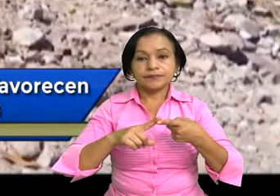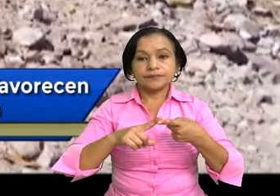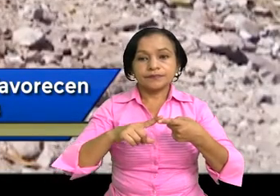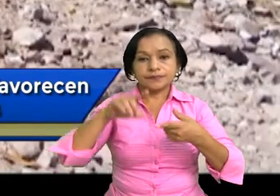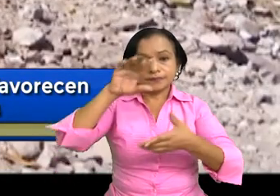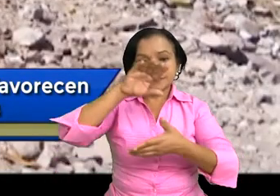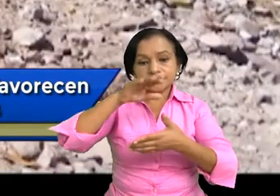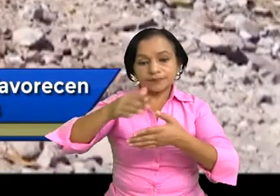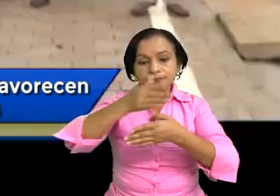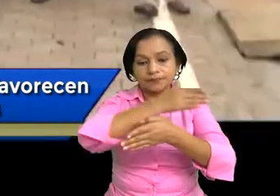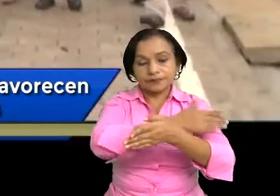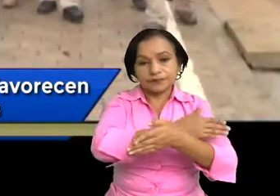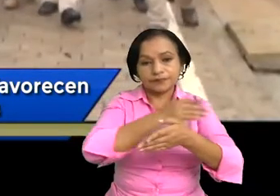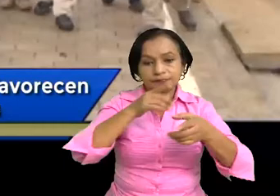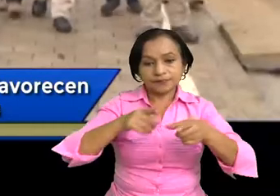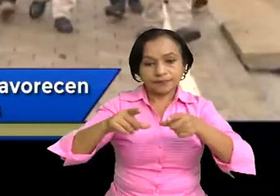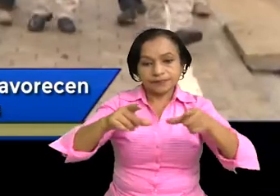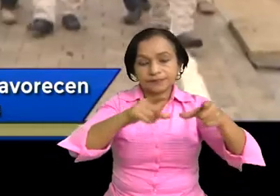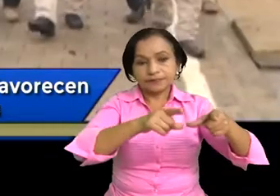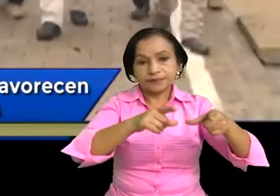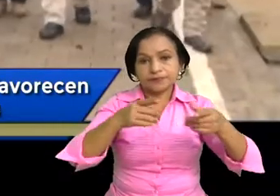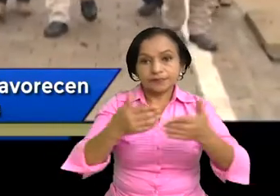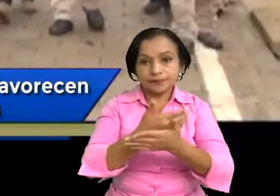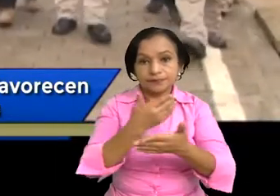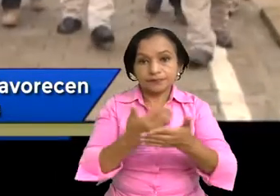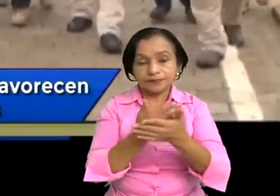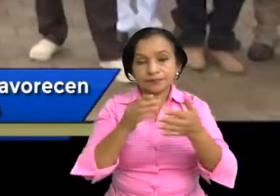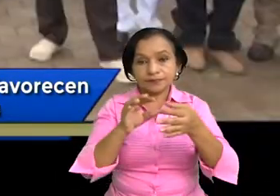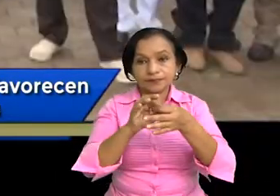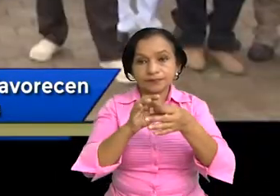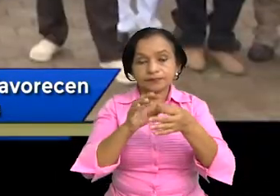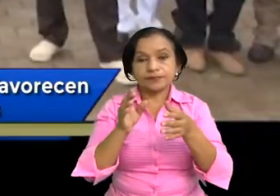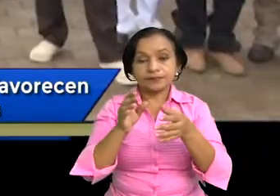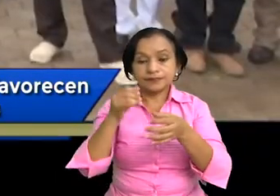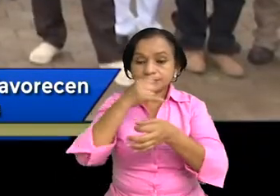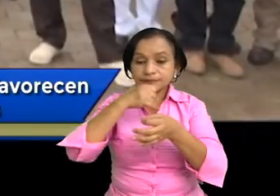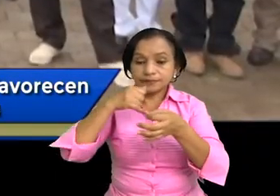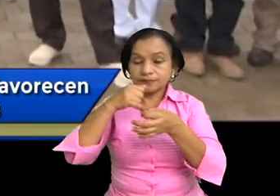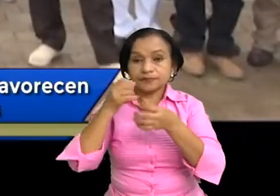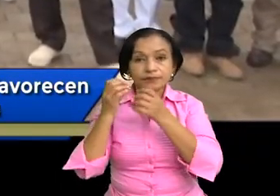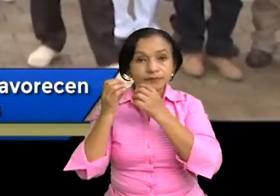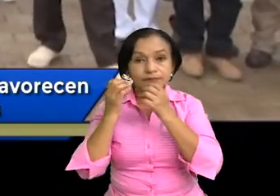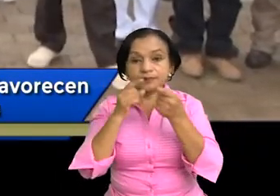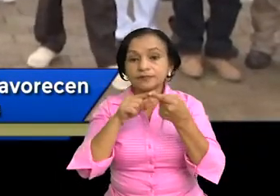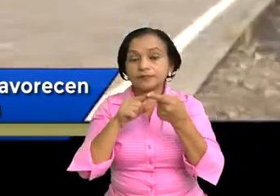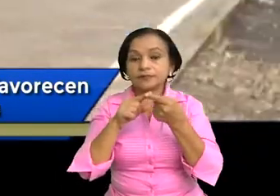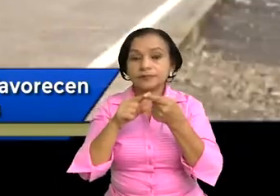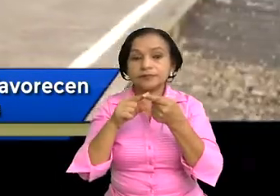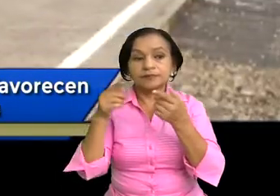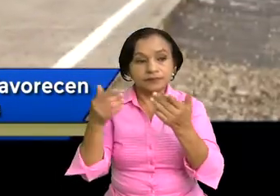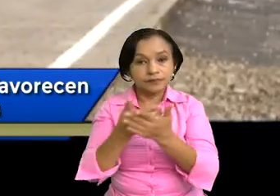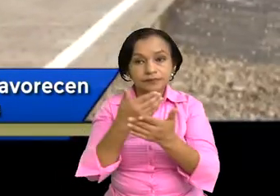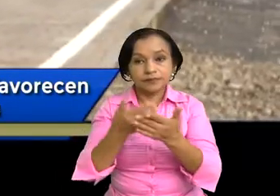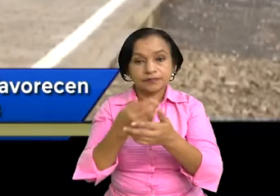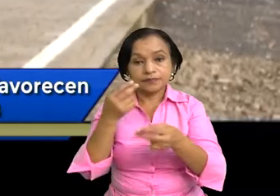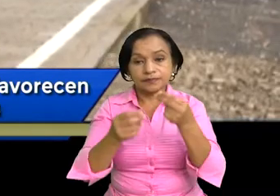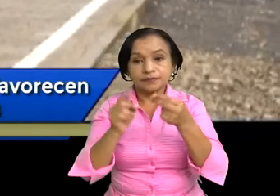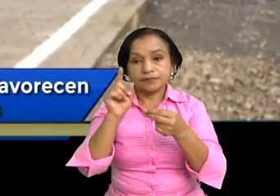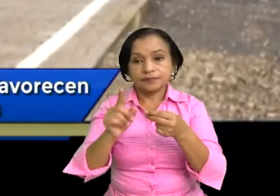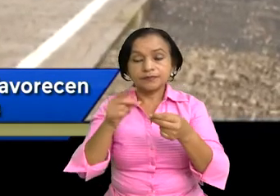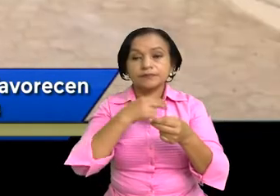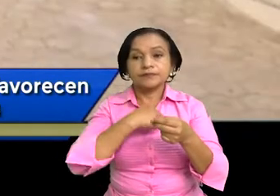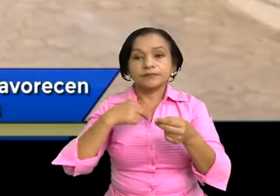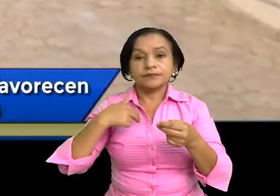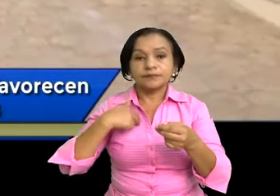continental, porque habíamos adoquinado ya una buena parte de la isla de Corn Island. Okay. Pero en la parte continental este es el primer adoquinado que se